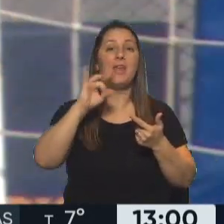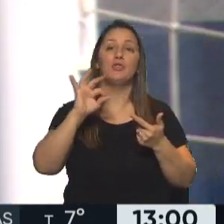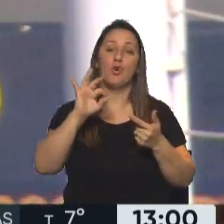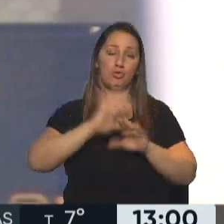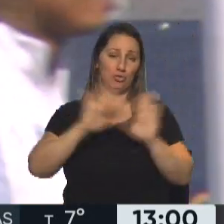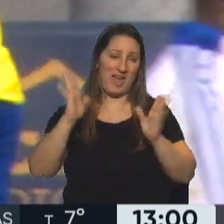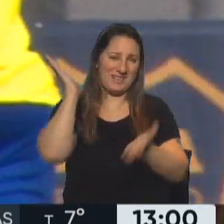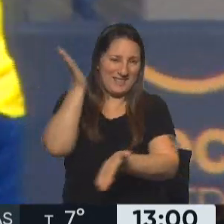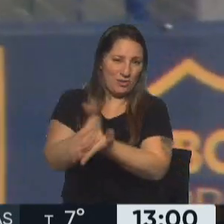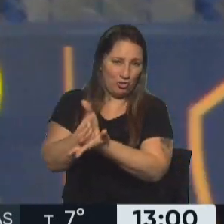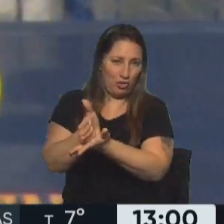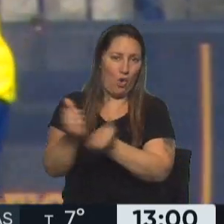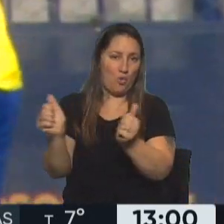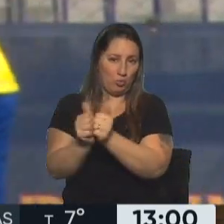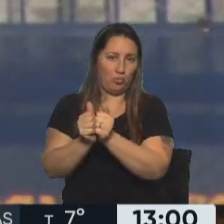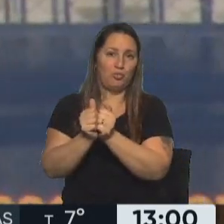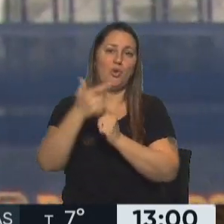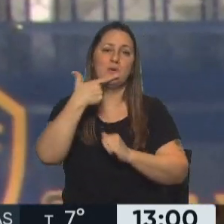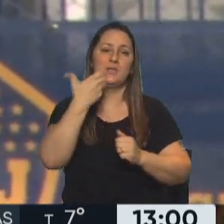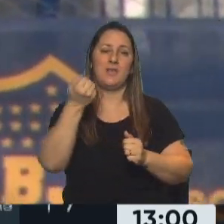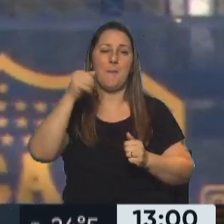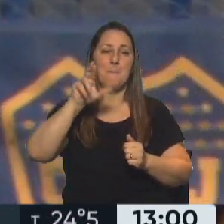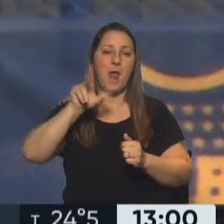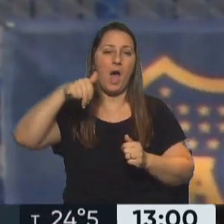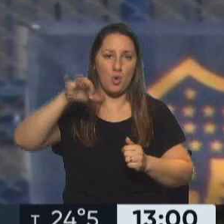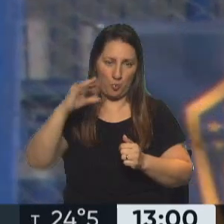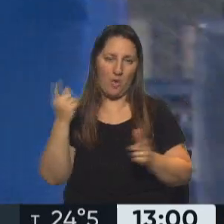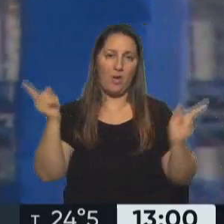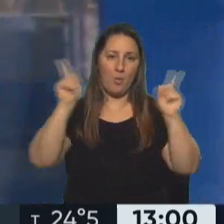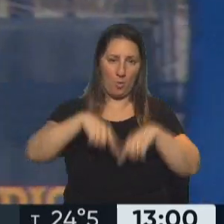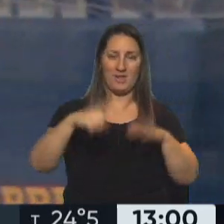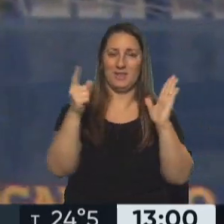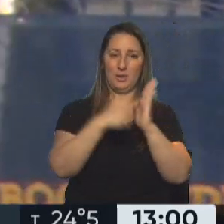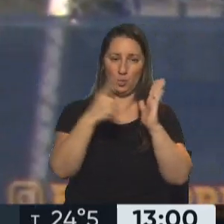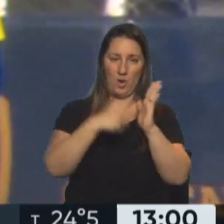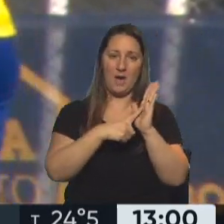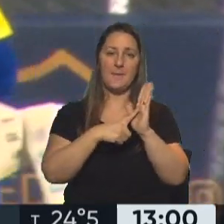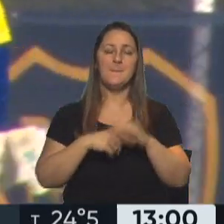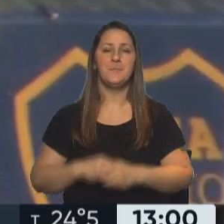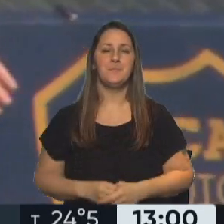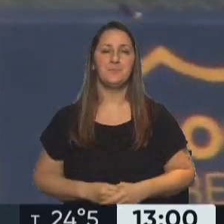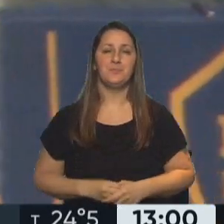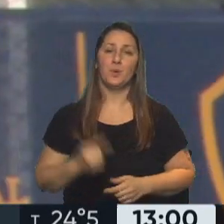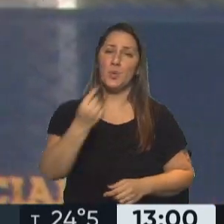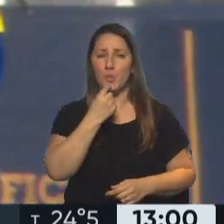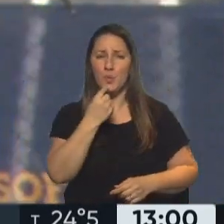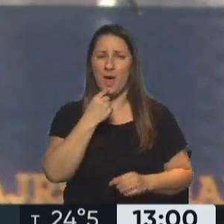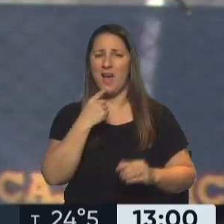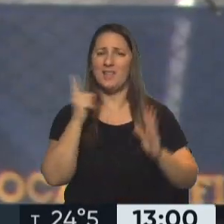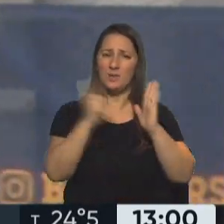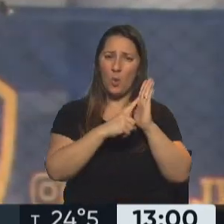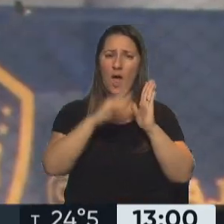luego de lo que fue la sanción no junto con Zambrano ya podría jugar podría digo un poco más en duda benedetto